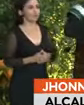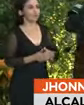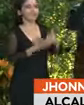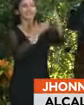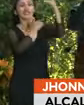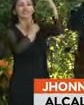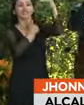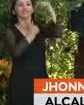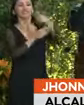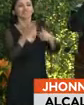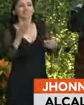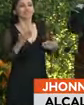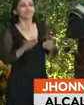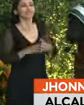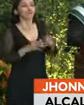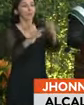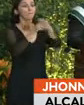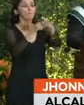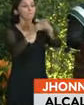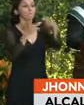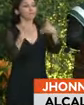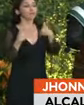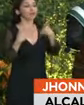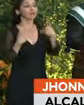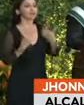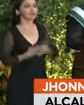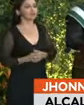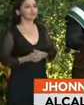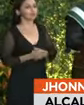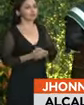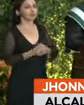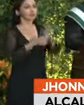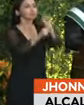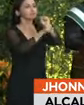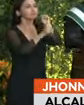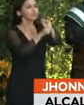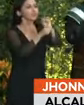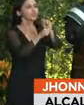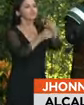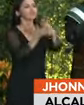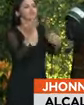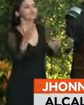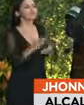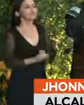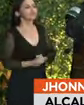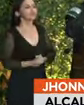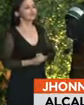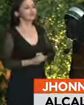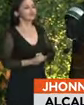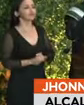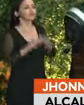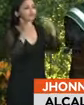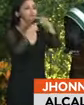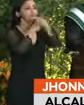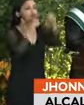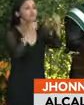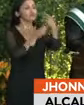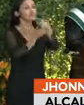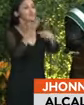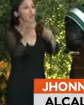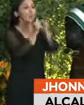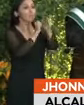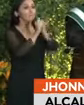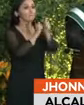Santa Cruz va a tener muy pronto obras como la que voy a lanzar la